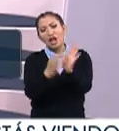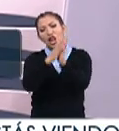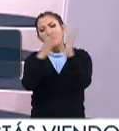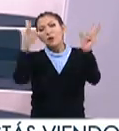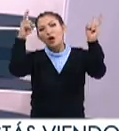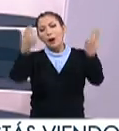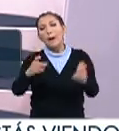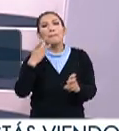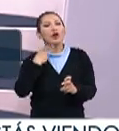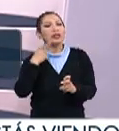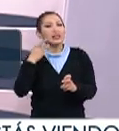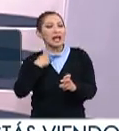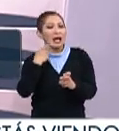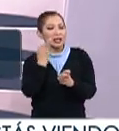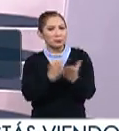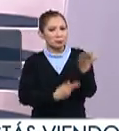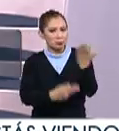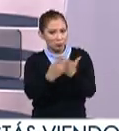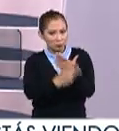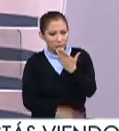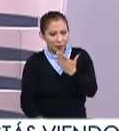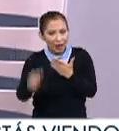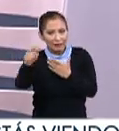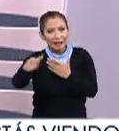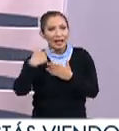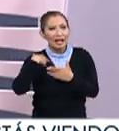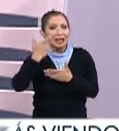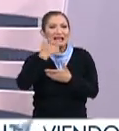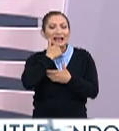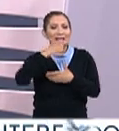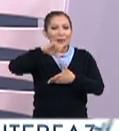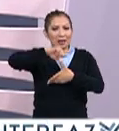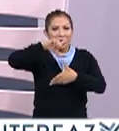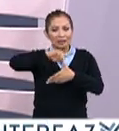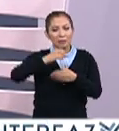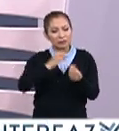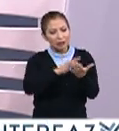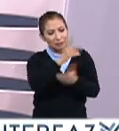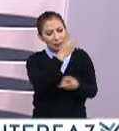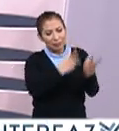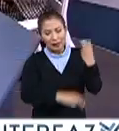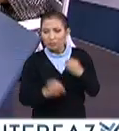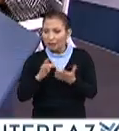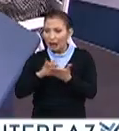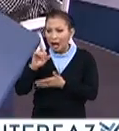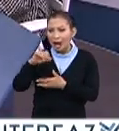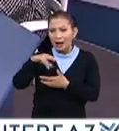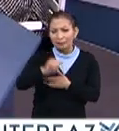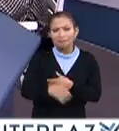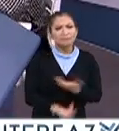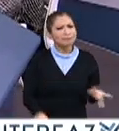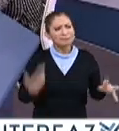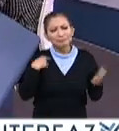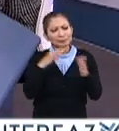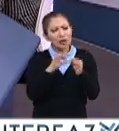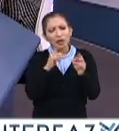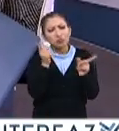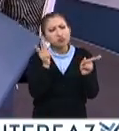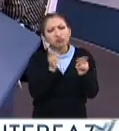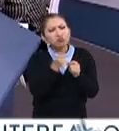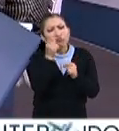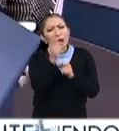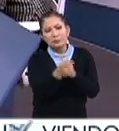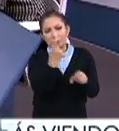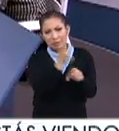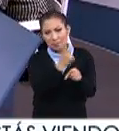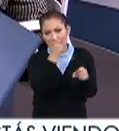libro Políticas Públicas del Inglés en América Latina. Ivette, muchísimas gracias por estar con nosotros. Muchas gracias, Ana Cristina. Platícanos un poco de qué se